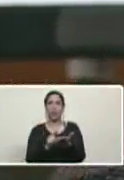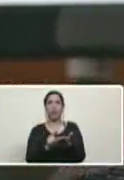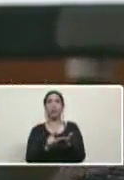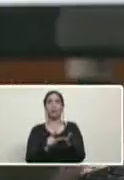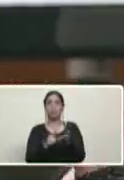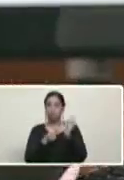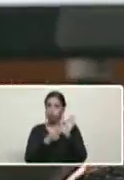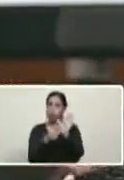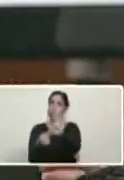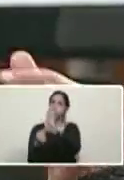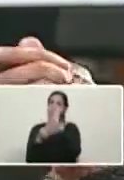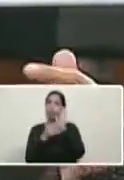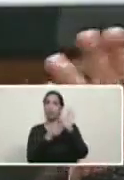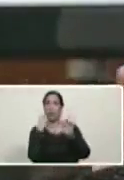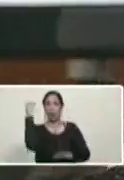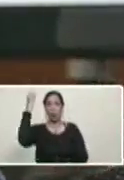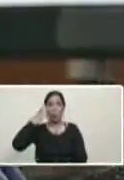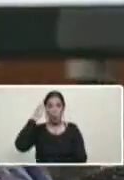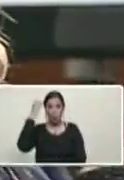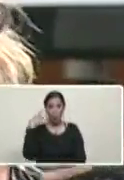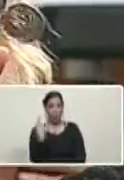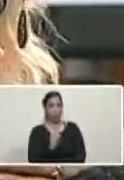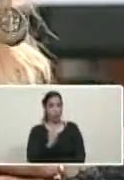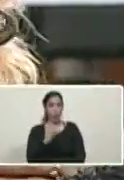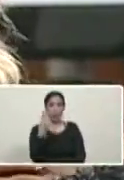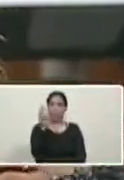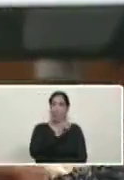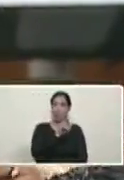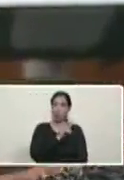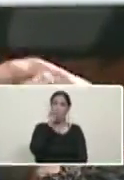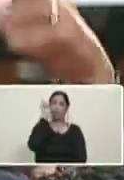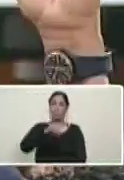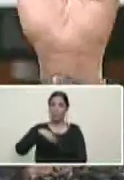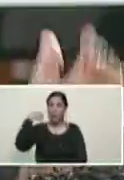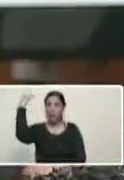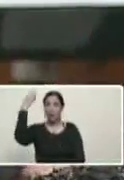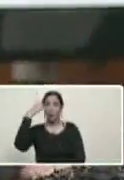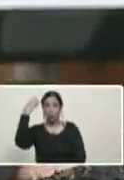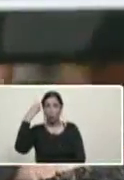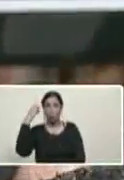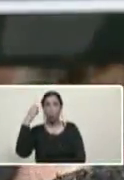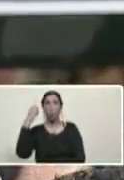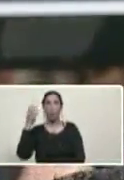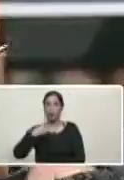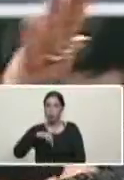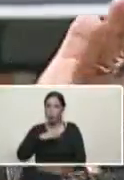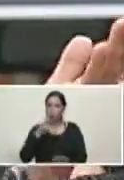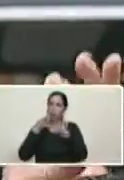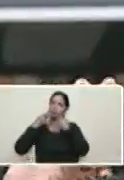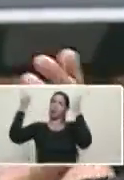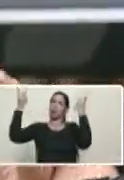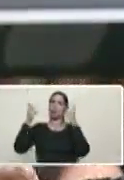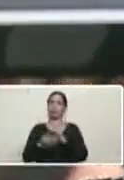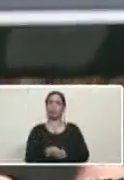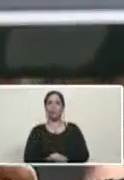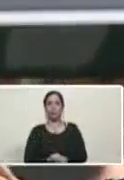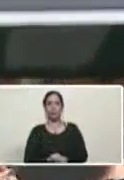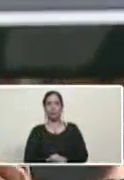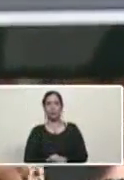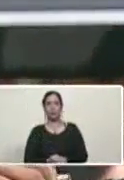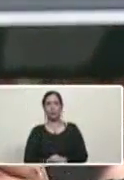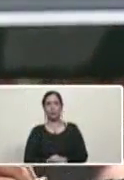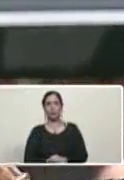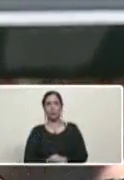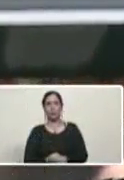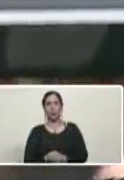referencia no solamente en Europa, no solamente en Venezuela, sino también en Europa, que lo hemos traducido y siempre, y Raúl también, que por